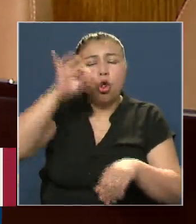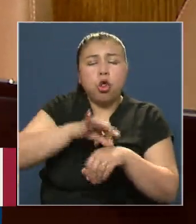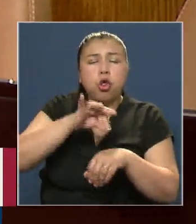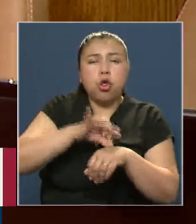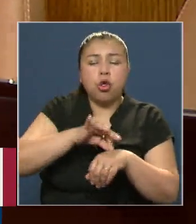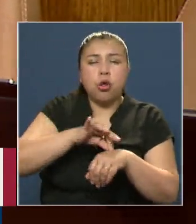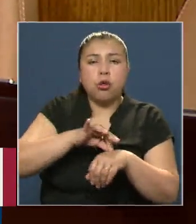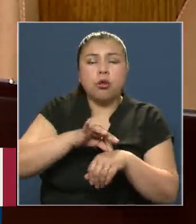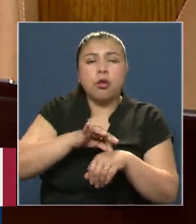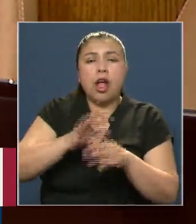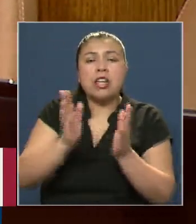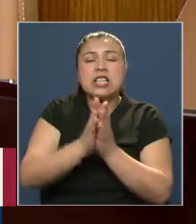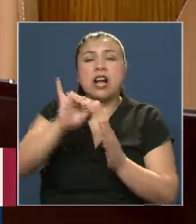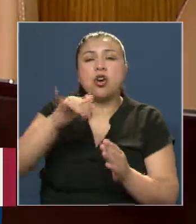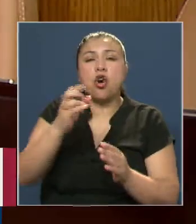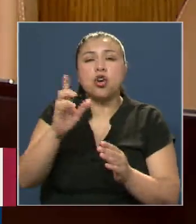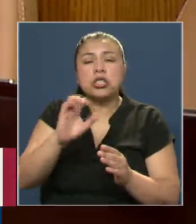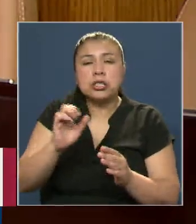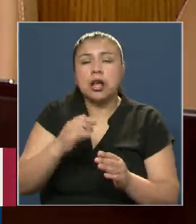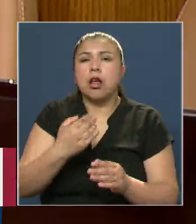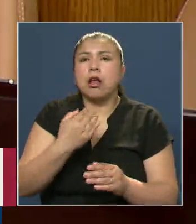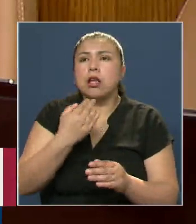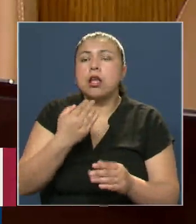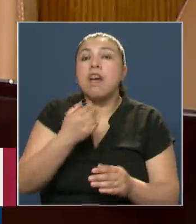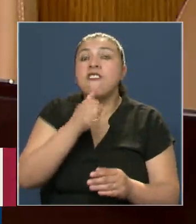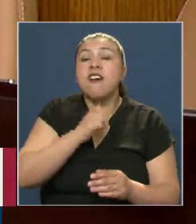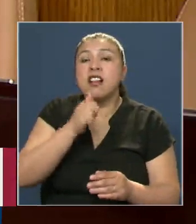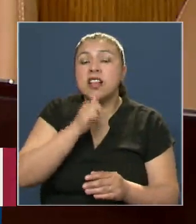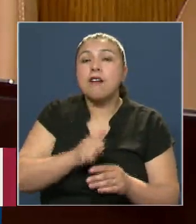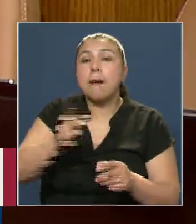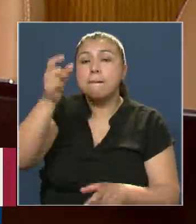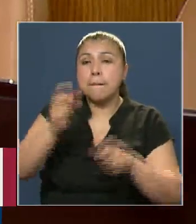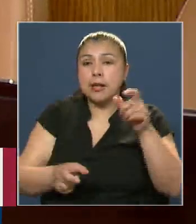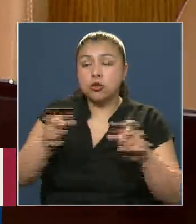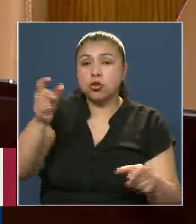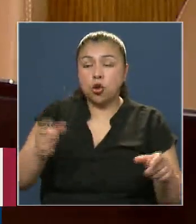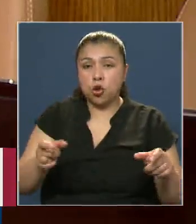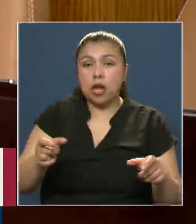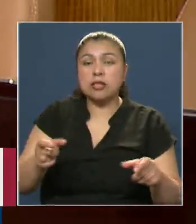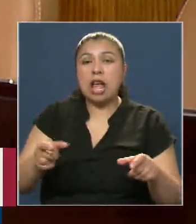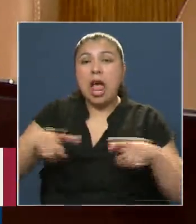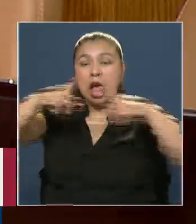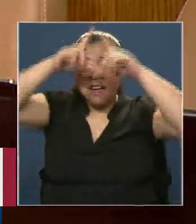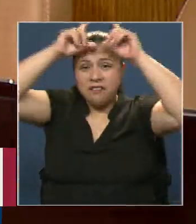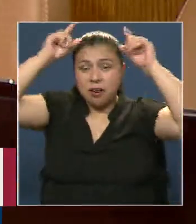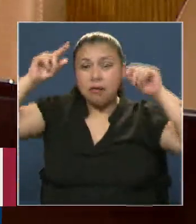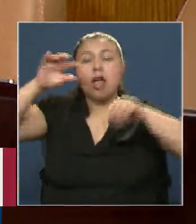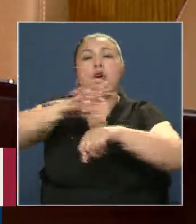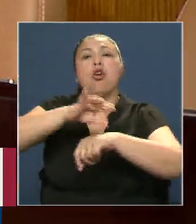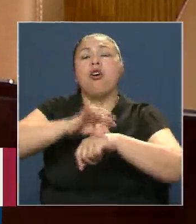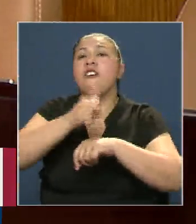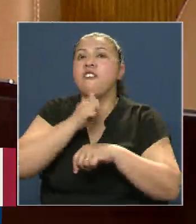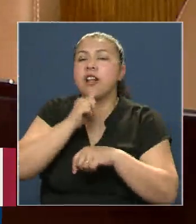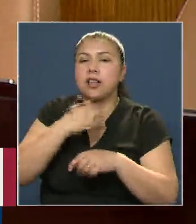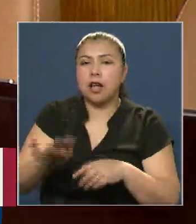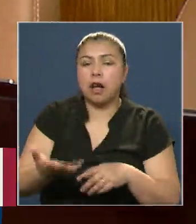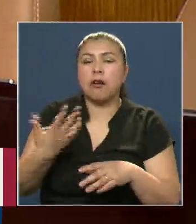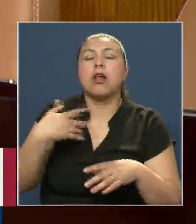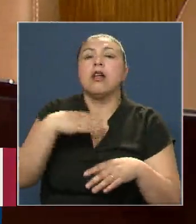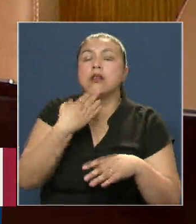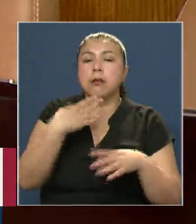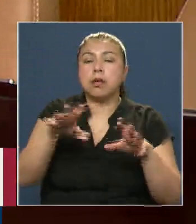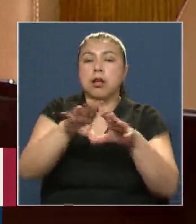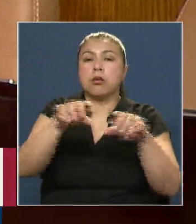José y que además no contaban con el debido personal. Además, se estableció un convenio con el